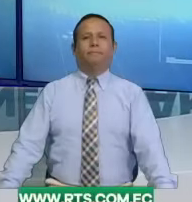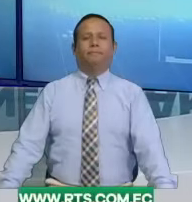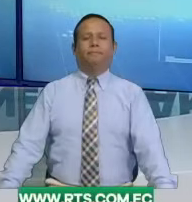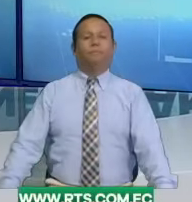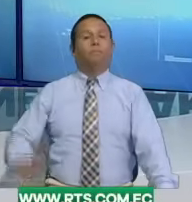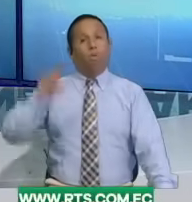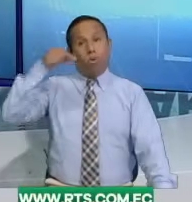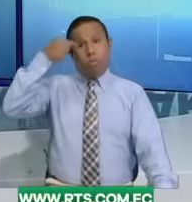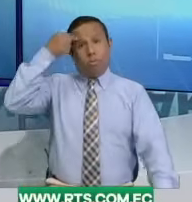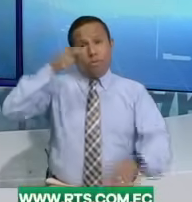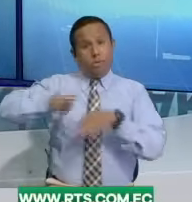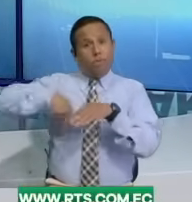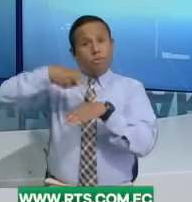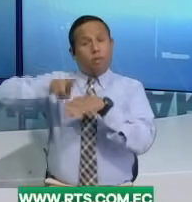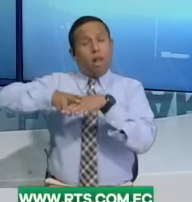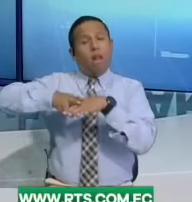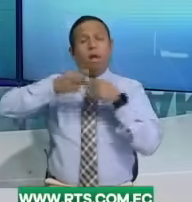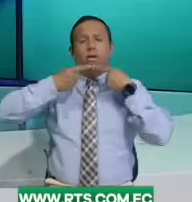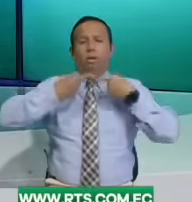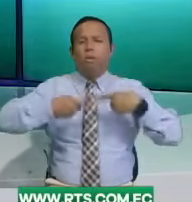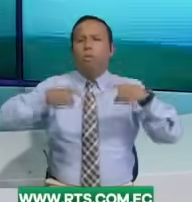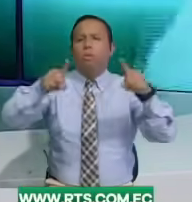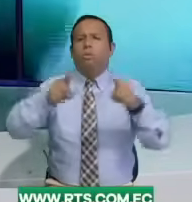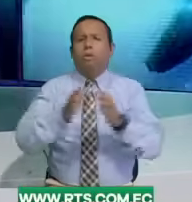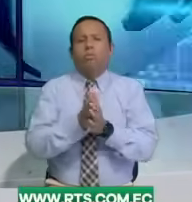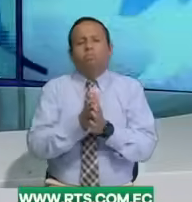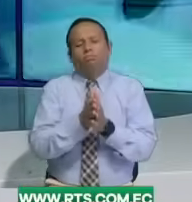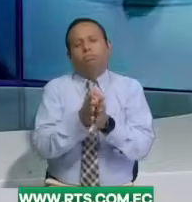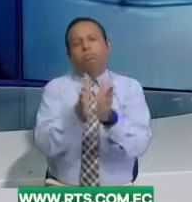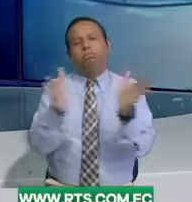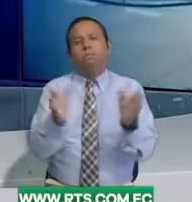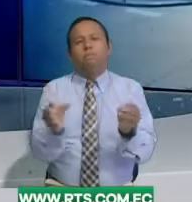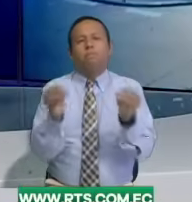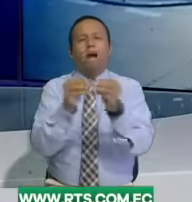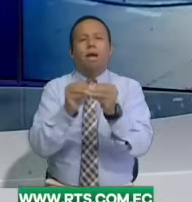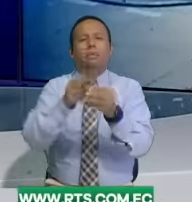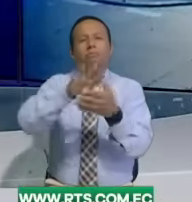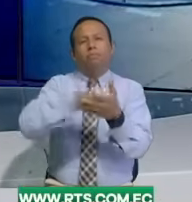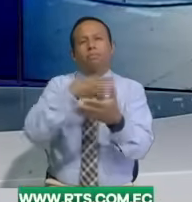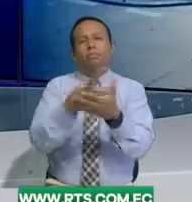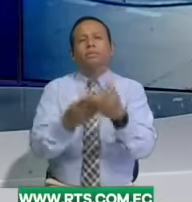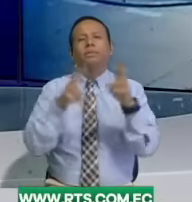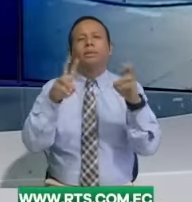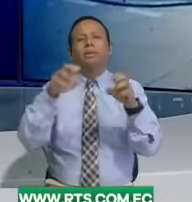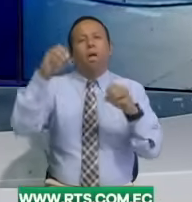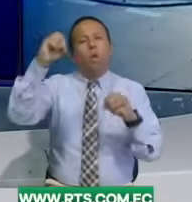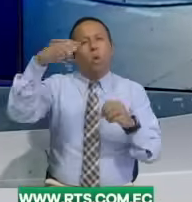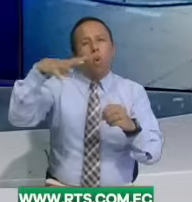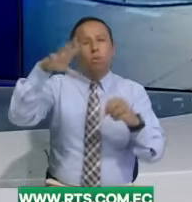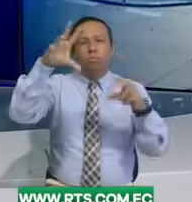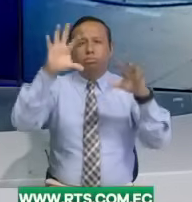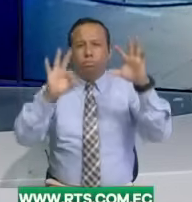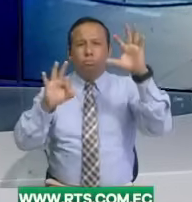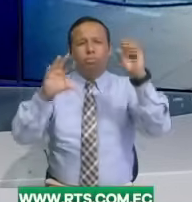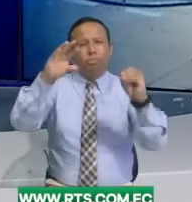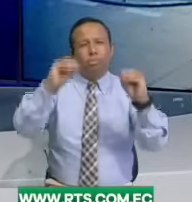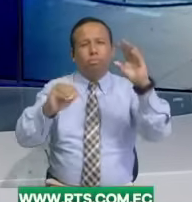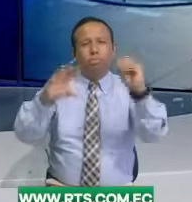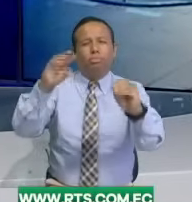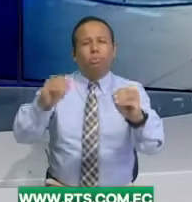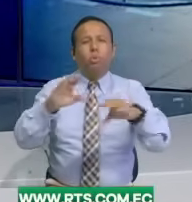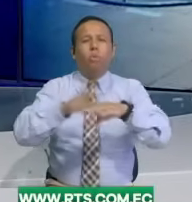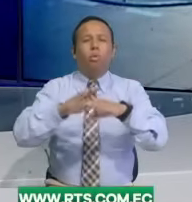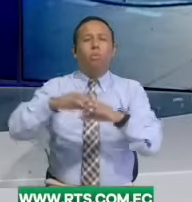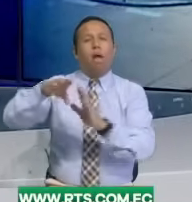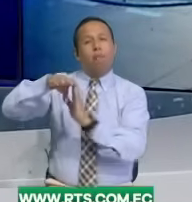El gobierno nacional anunció la ampliación de los cortes de luz en Ecuador debido a los niveles críticos del embalse de la central de